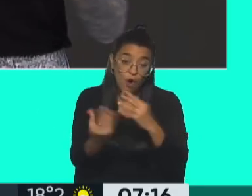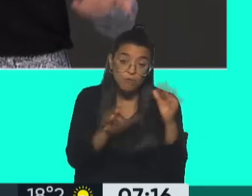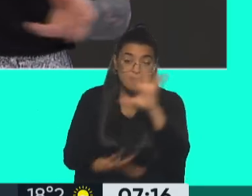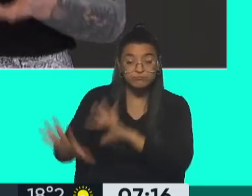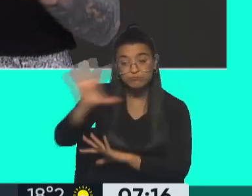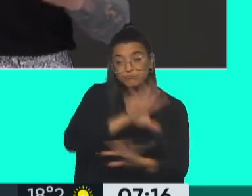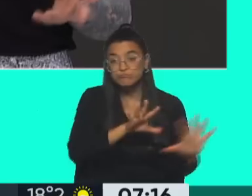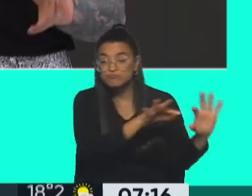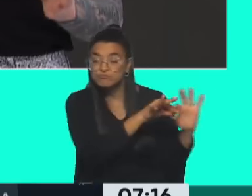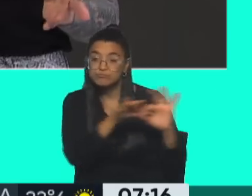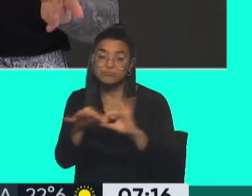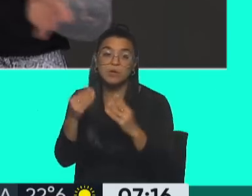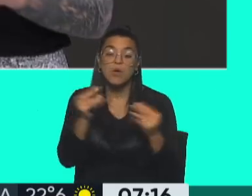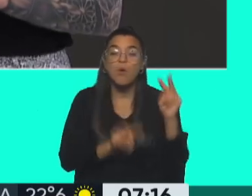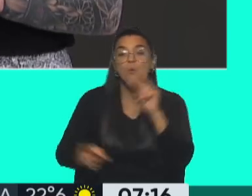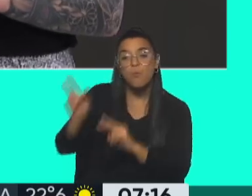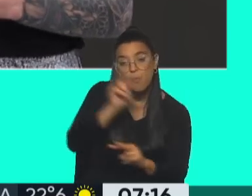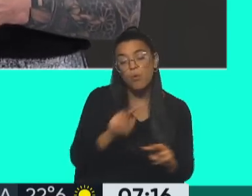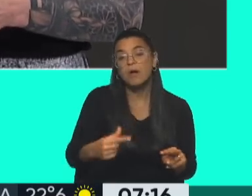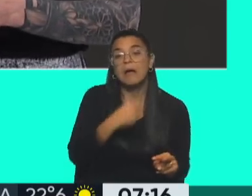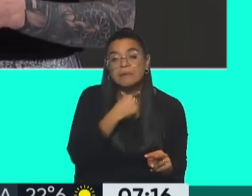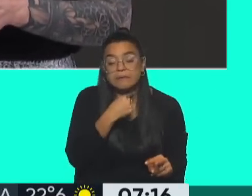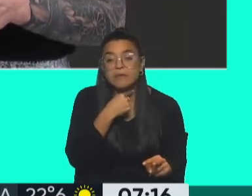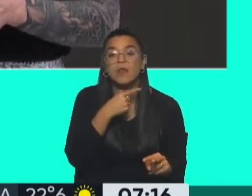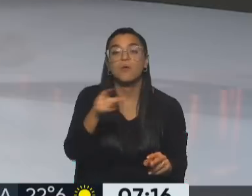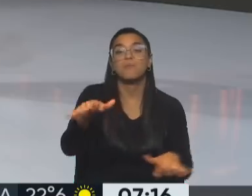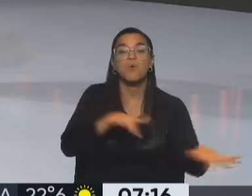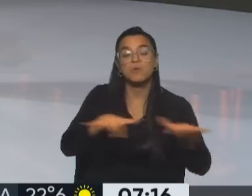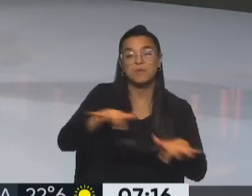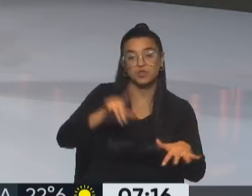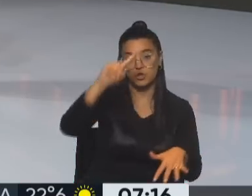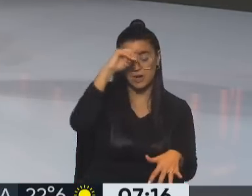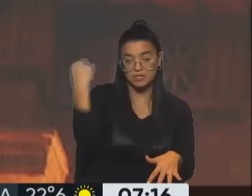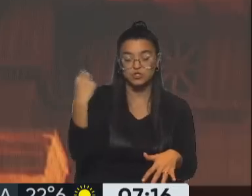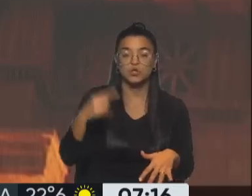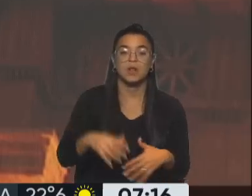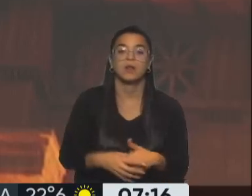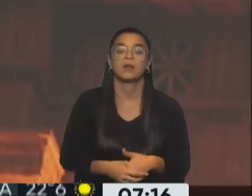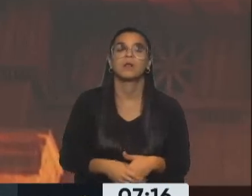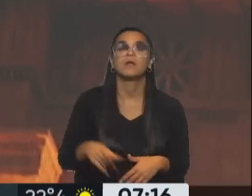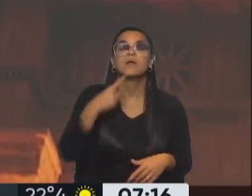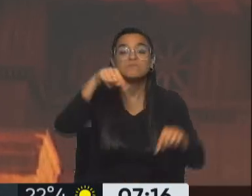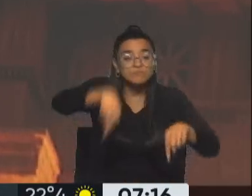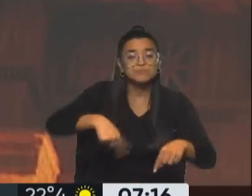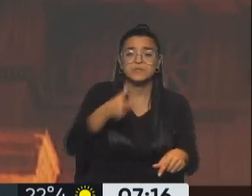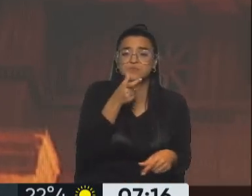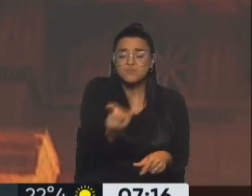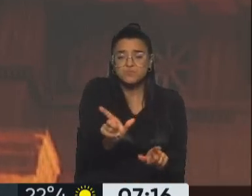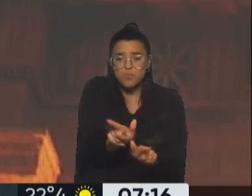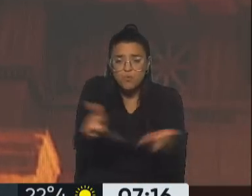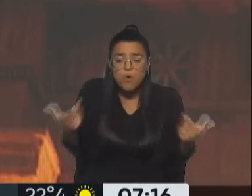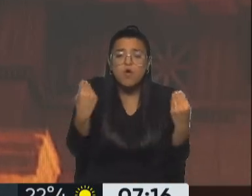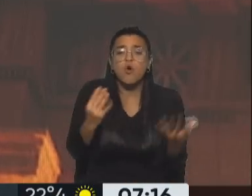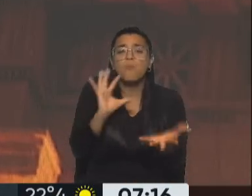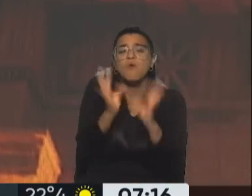este entramado que lo que busca es correr a los movimientos nacionales y populares. Te traslado una pregunta que se hacen muchos, pero que no tiene respuesta, pero de todas maneras, como tiene una